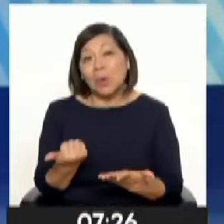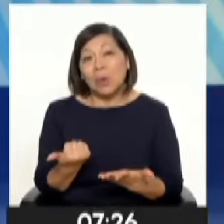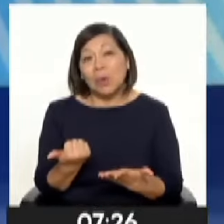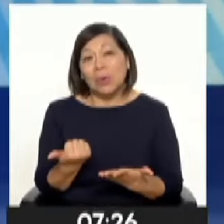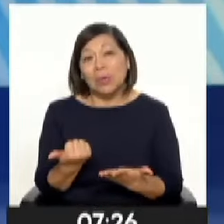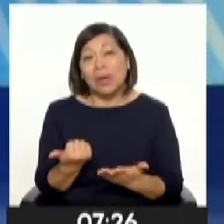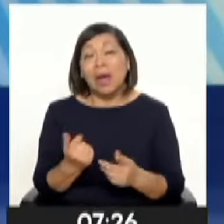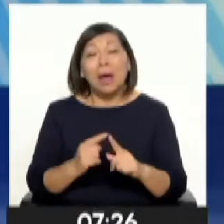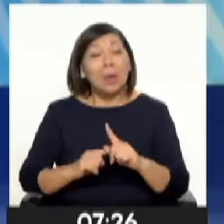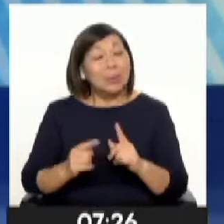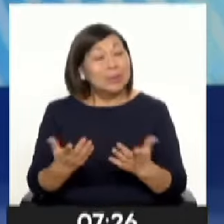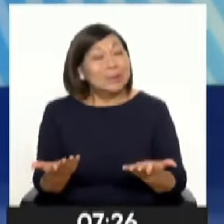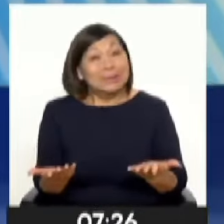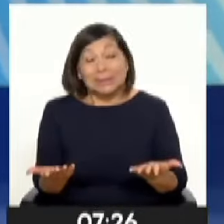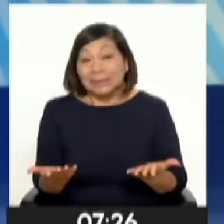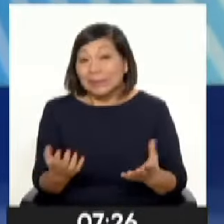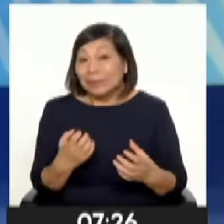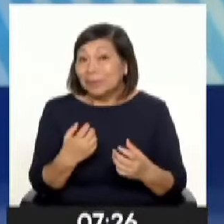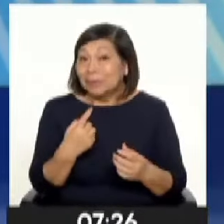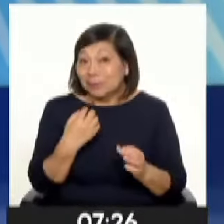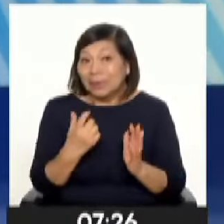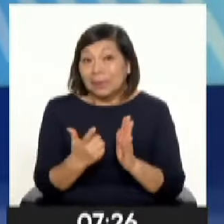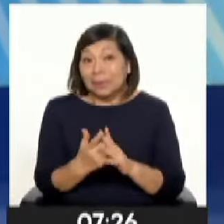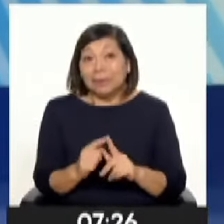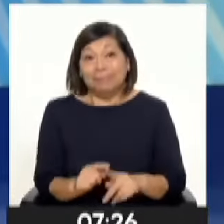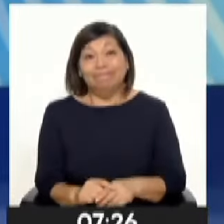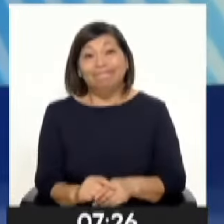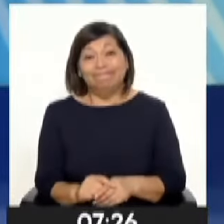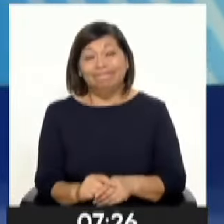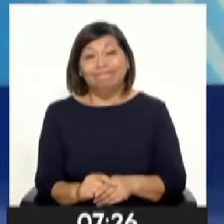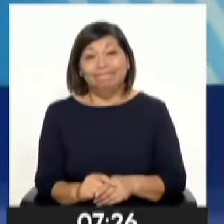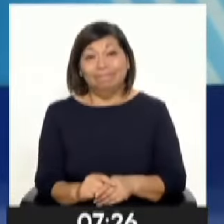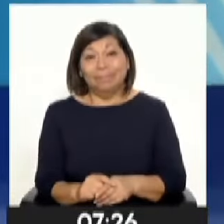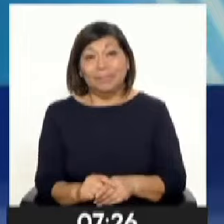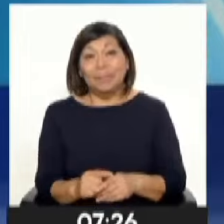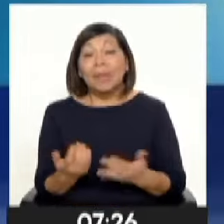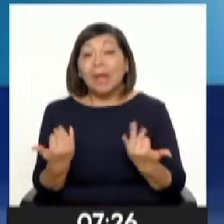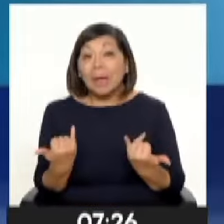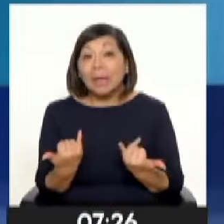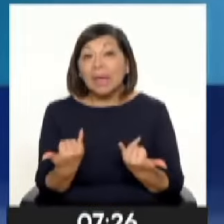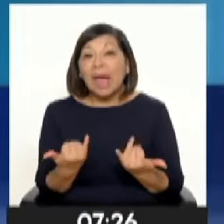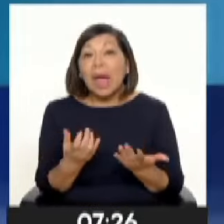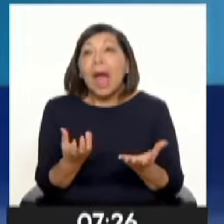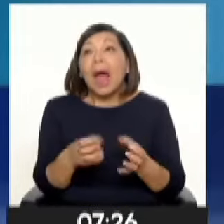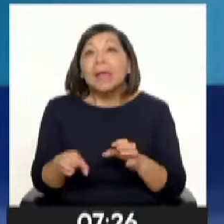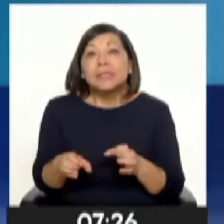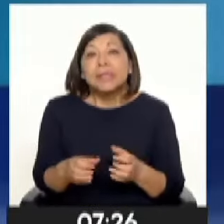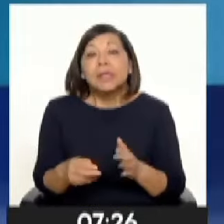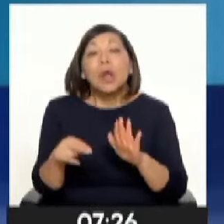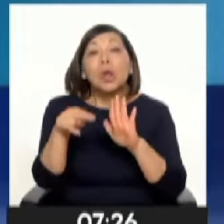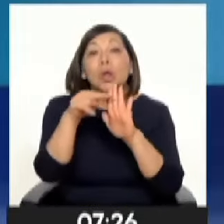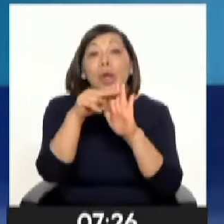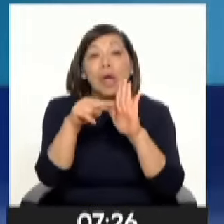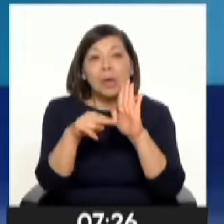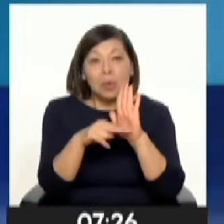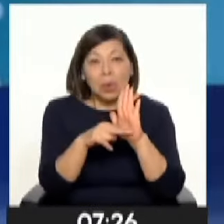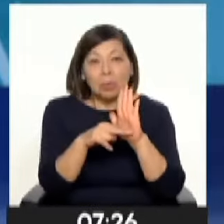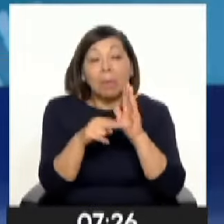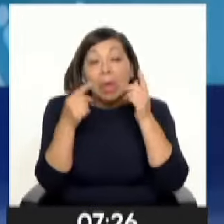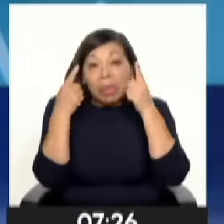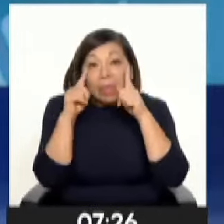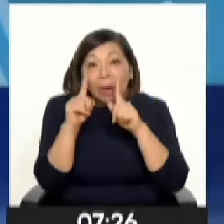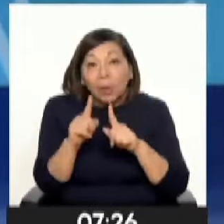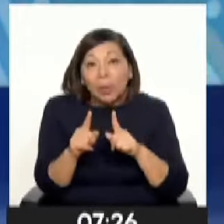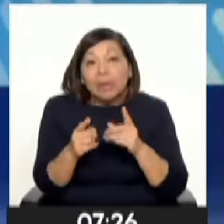esclavitud en algún momento fue legal. Y entonces hay que adecuar las normas de acuerdo